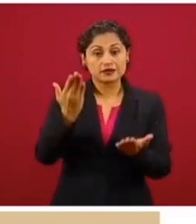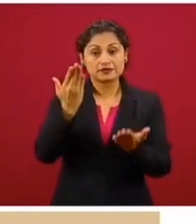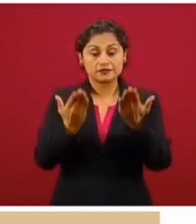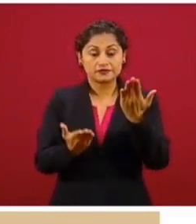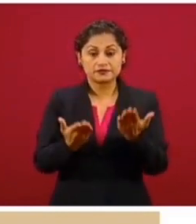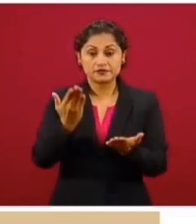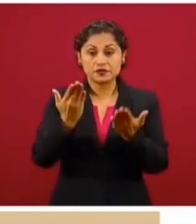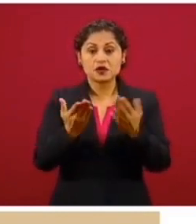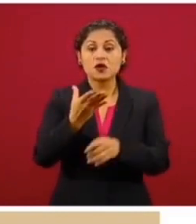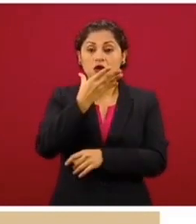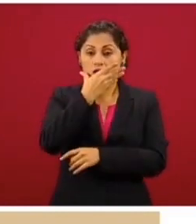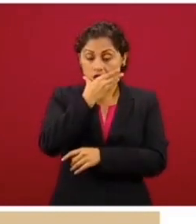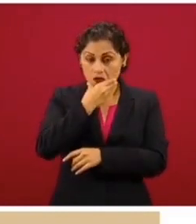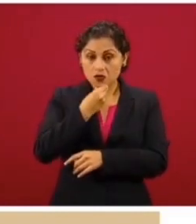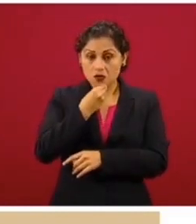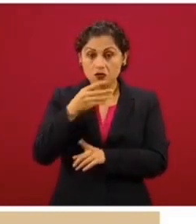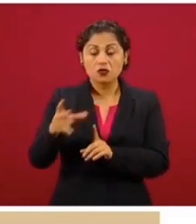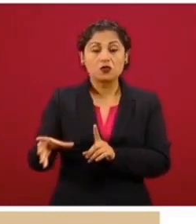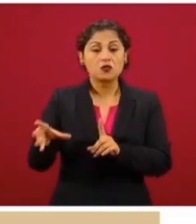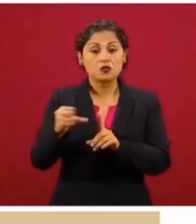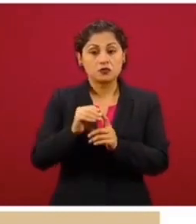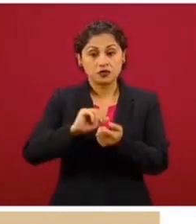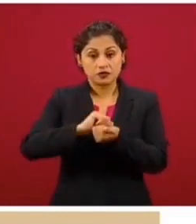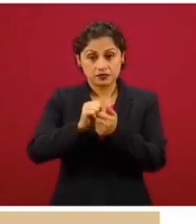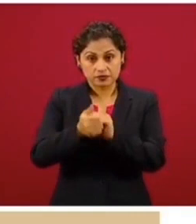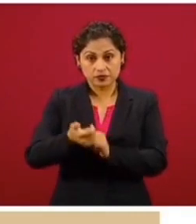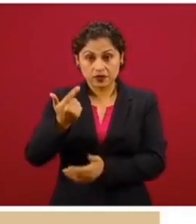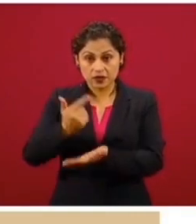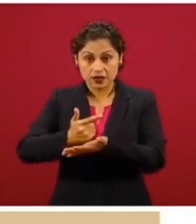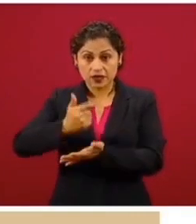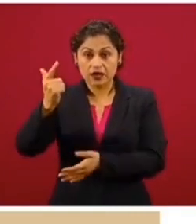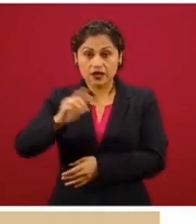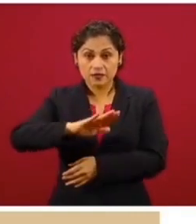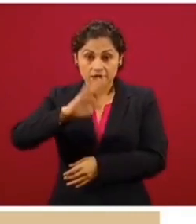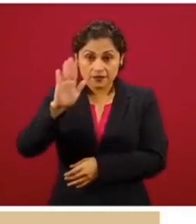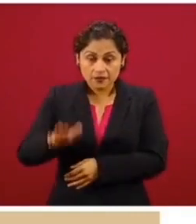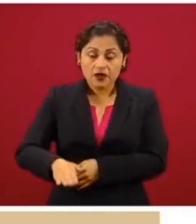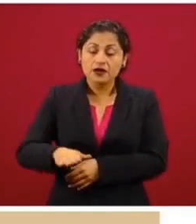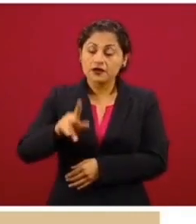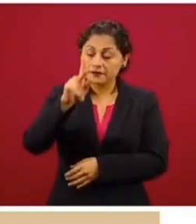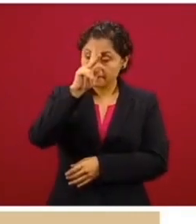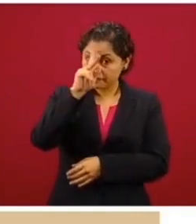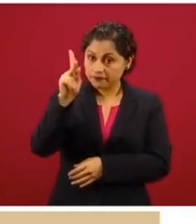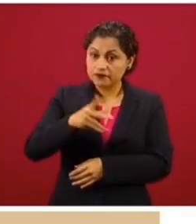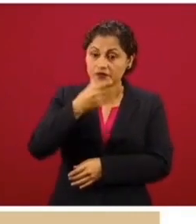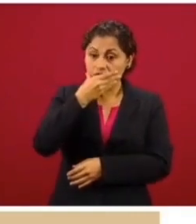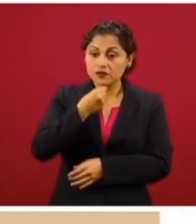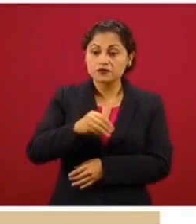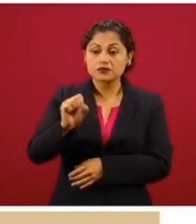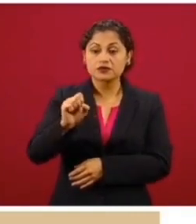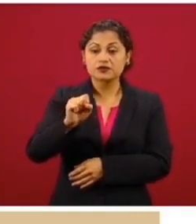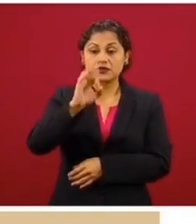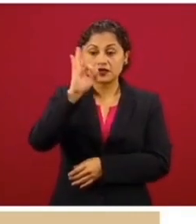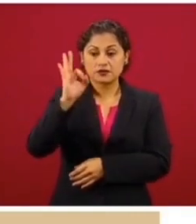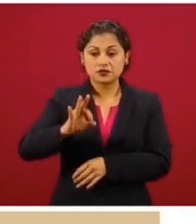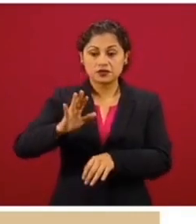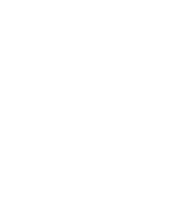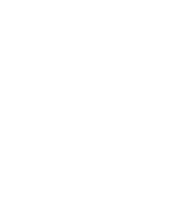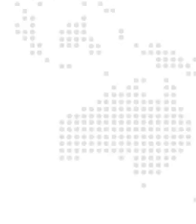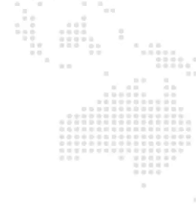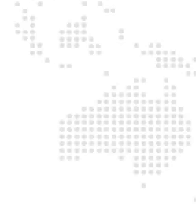probabilidad de complicaciones y también de muerte con un incremento de 60 por ciento más que las